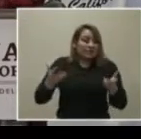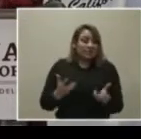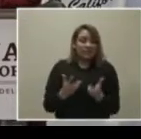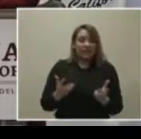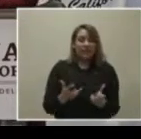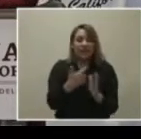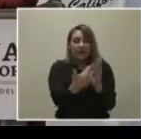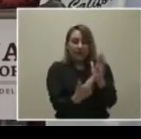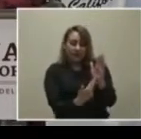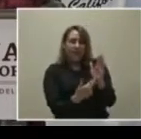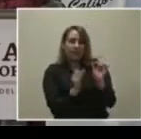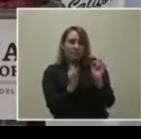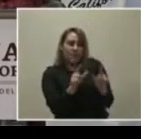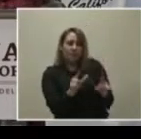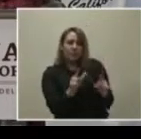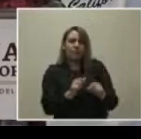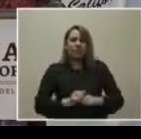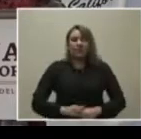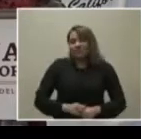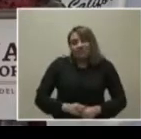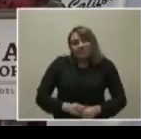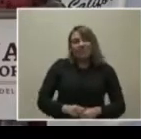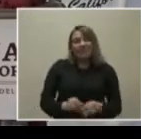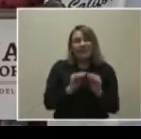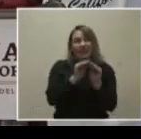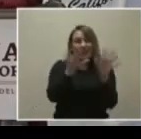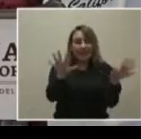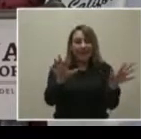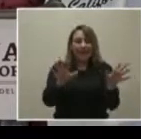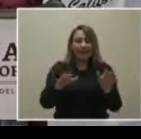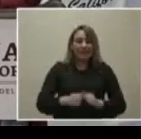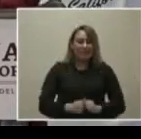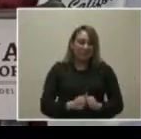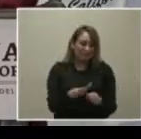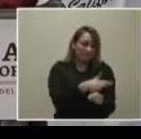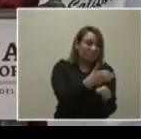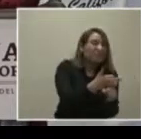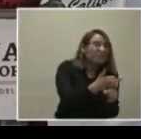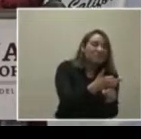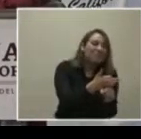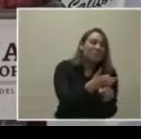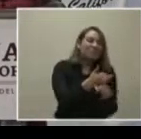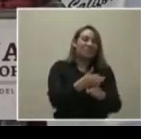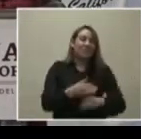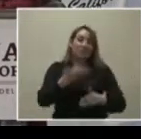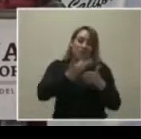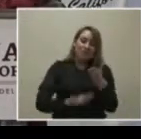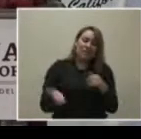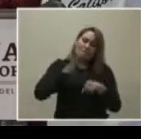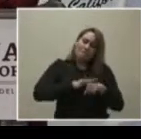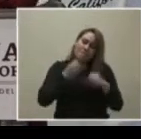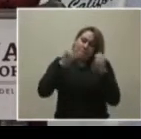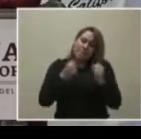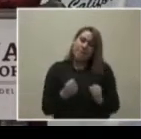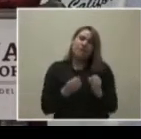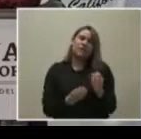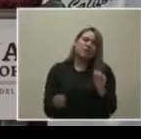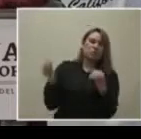protocolo del mismo, obviamente no fueron suficientes. Y en relación